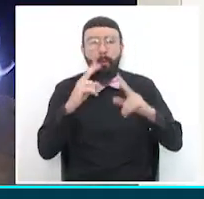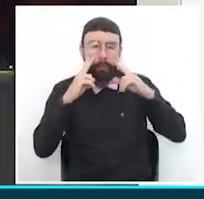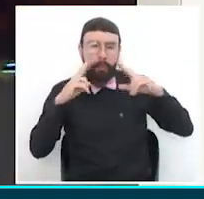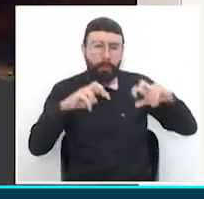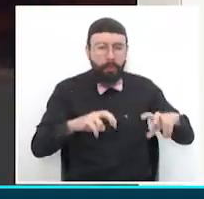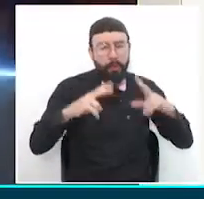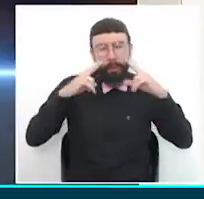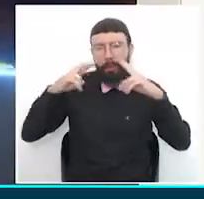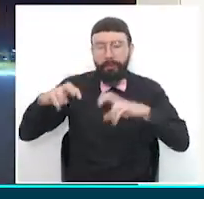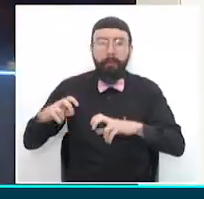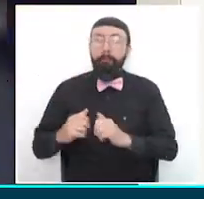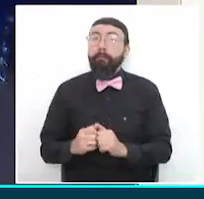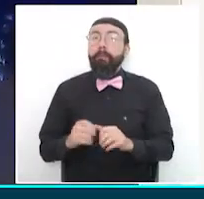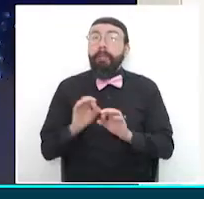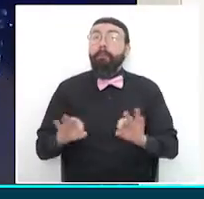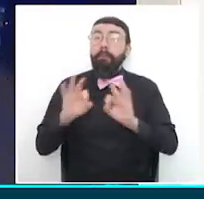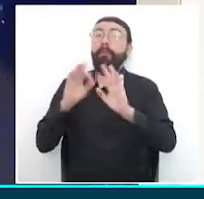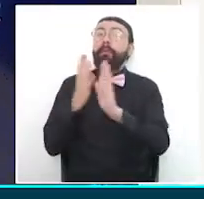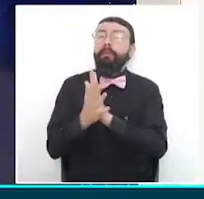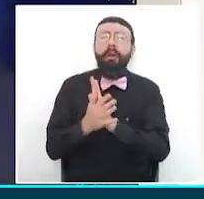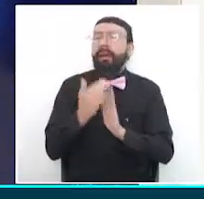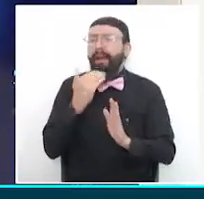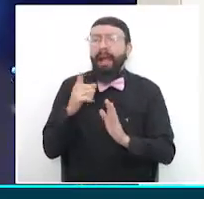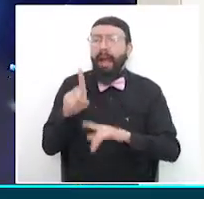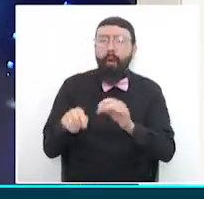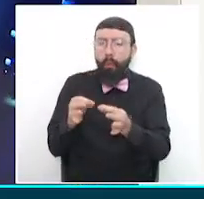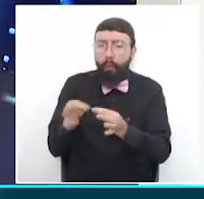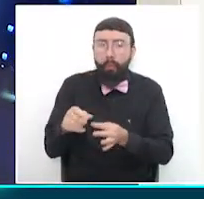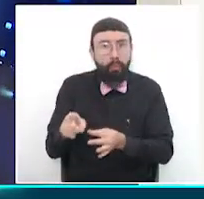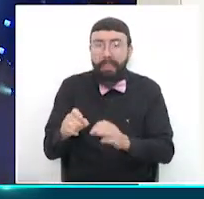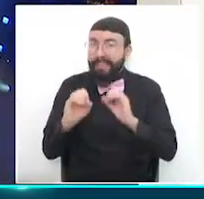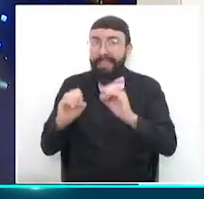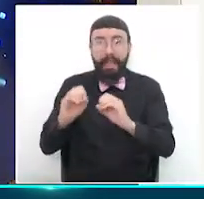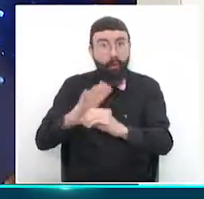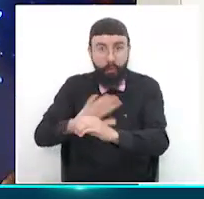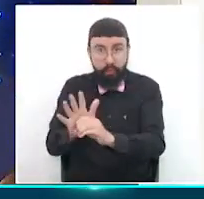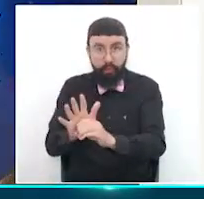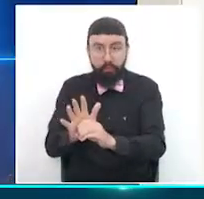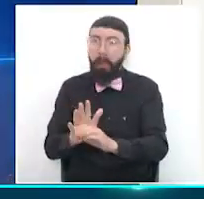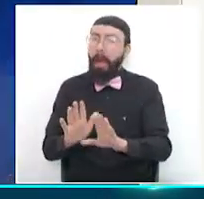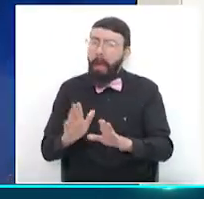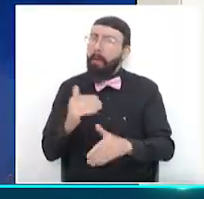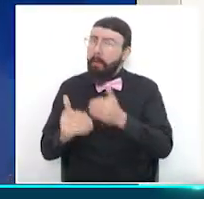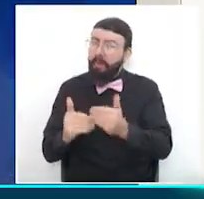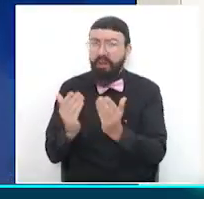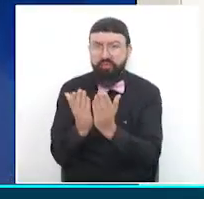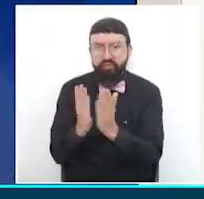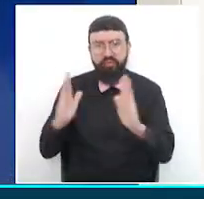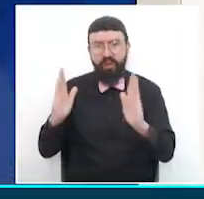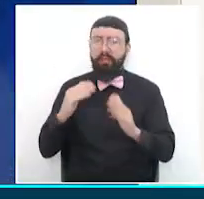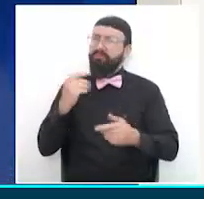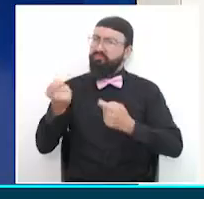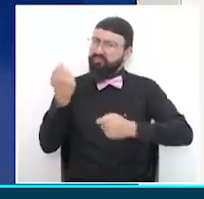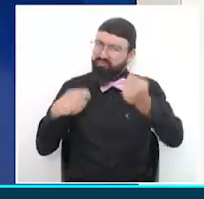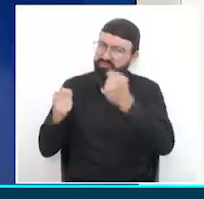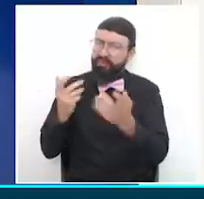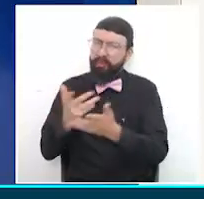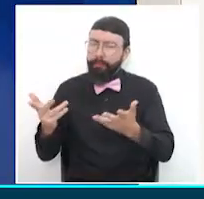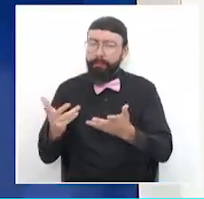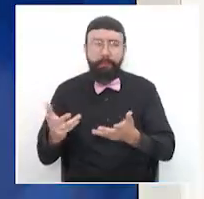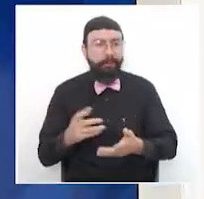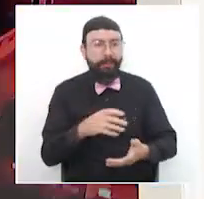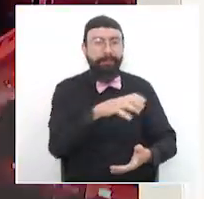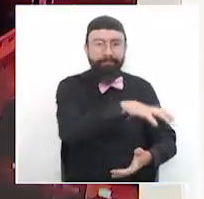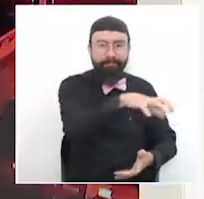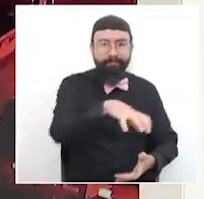que, por ejemplo, en algunos municipios que no son COVID-19, se tendrá apertura gradual de la economía. En otras regiones del país donde se